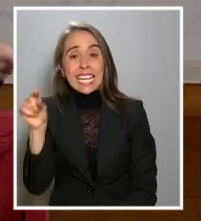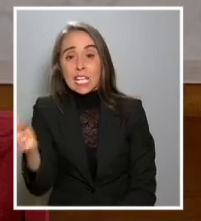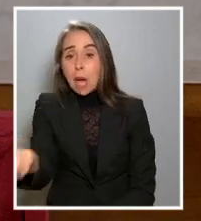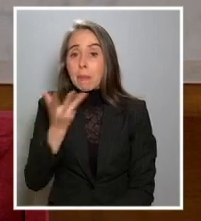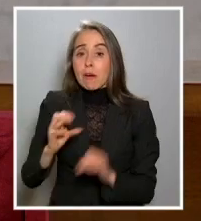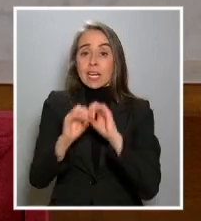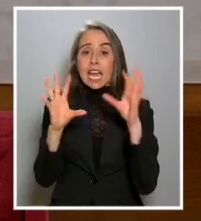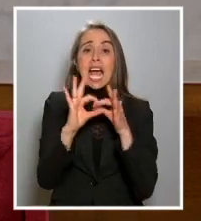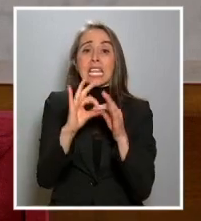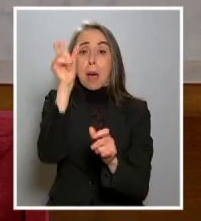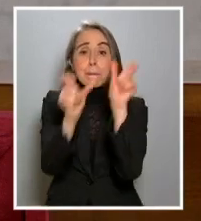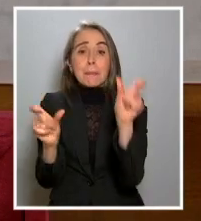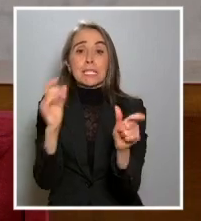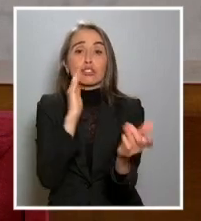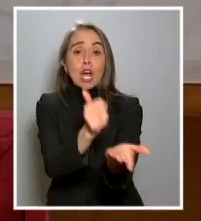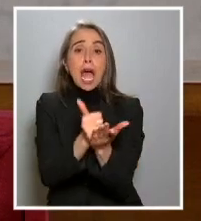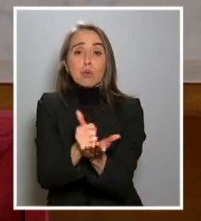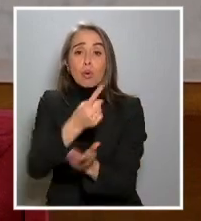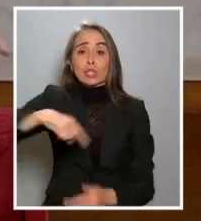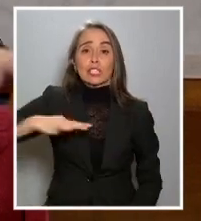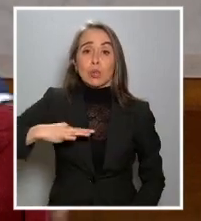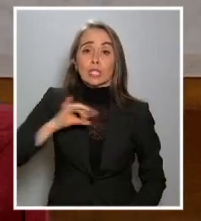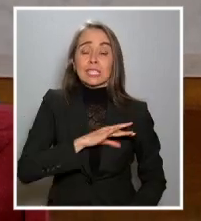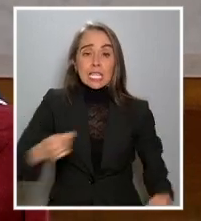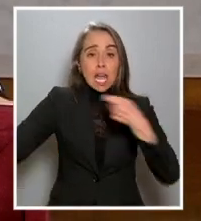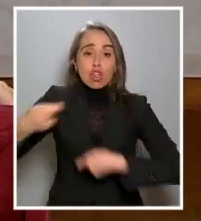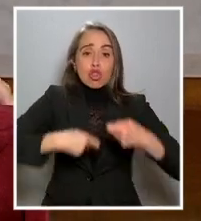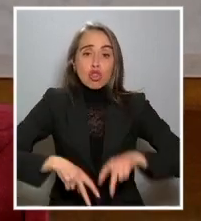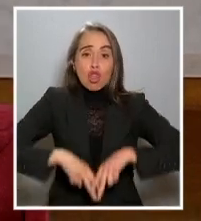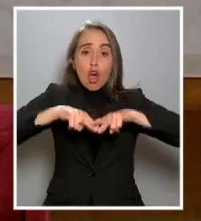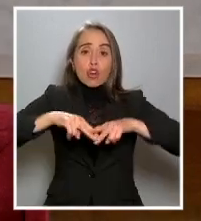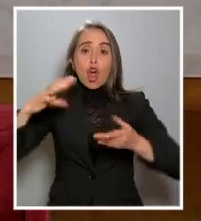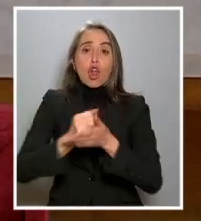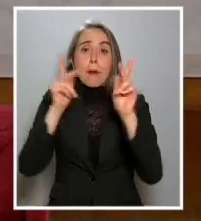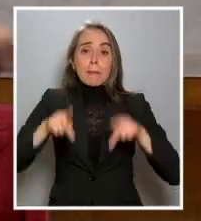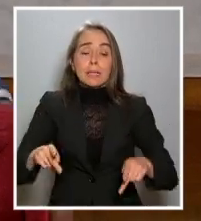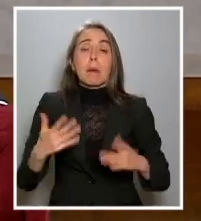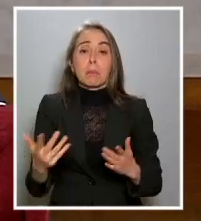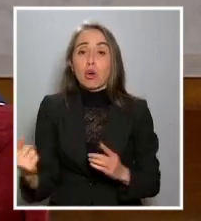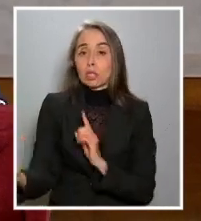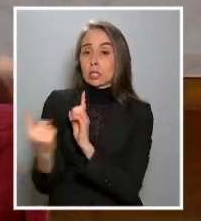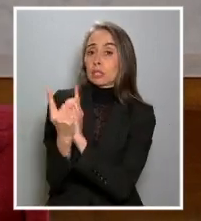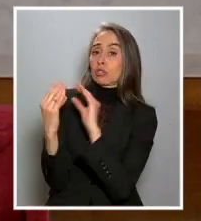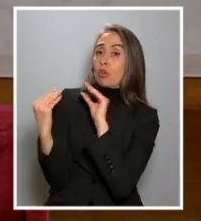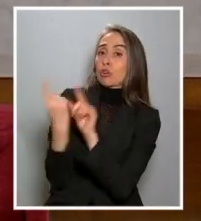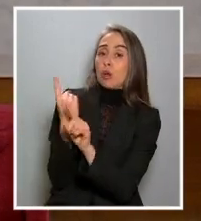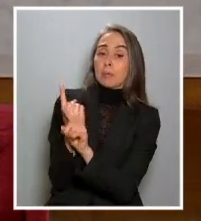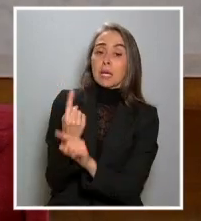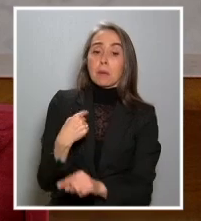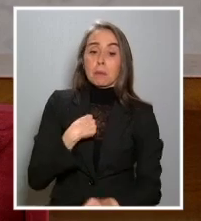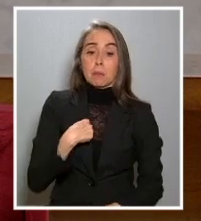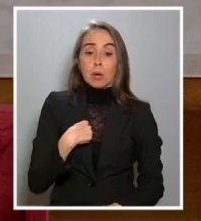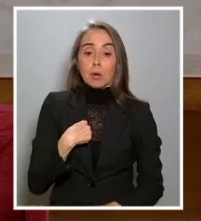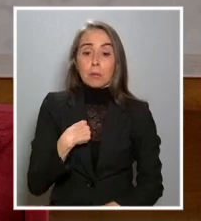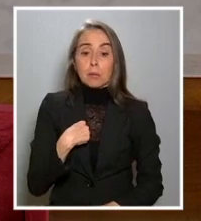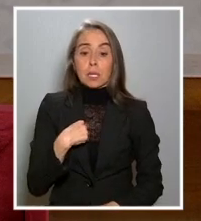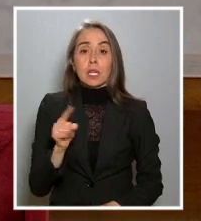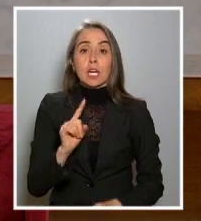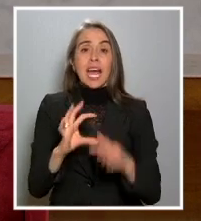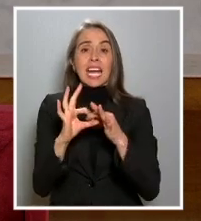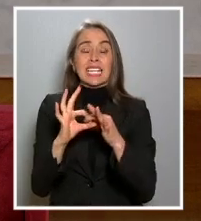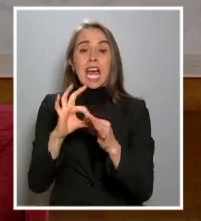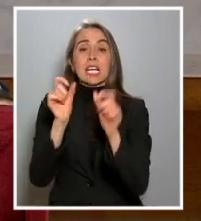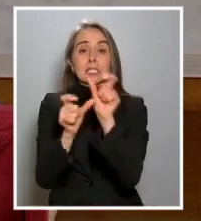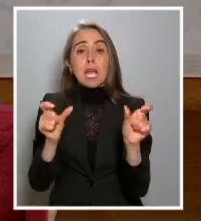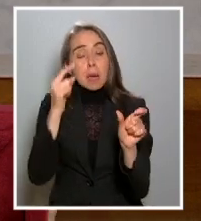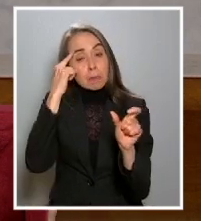claramente: gracias a la solidaridad del pueblo de Chile logré mi meta y por eso estoy con usted, me decía cuando conversamos, no por mí, sino por los que están